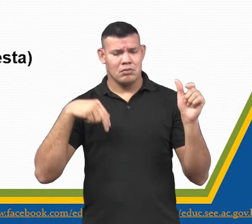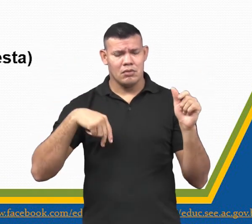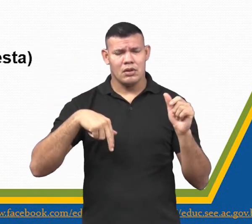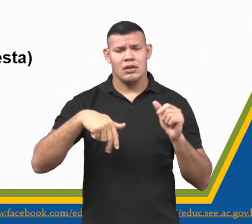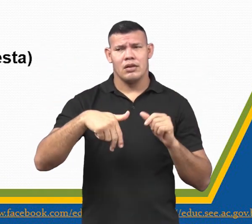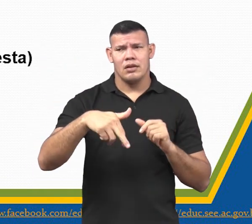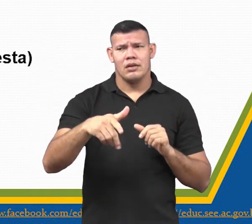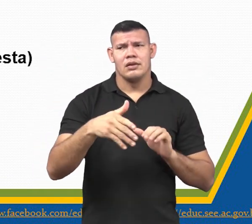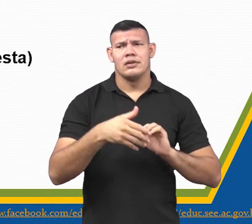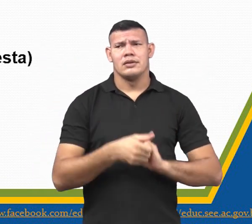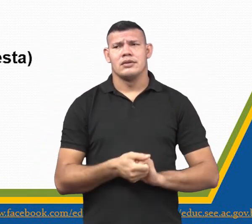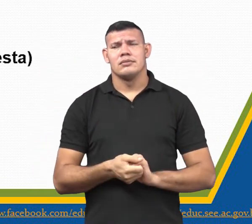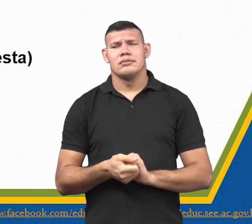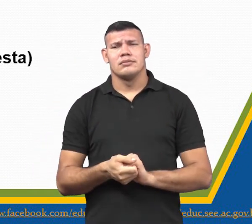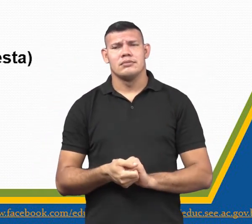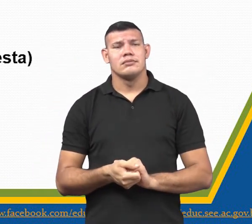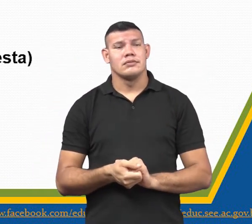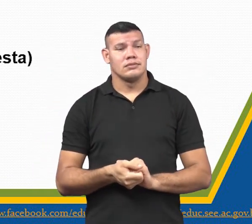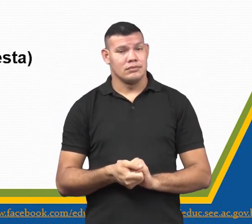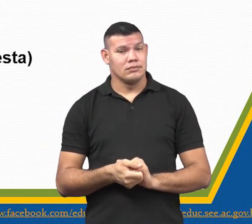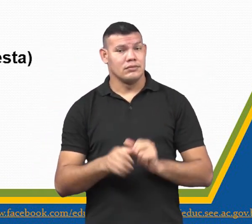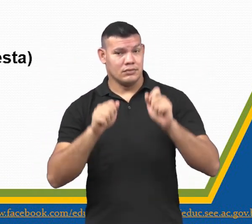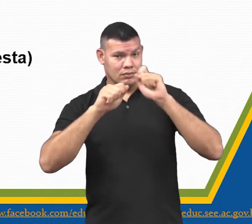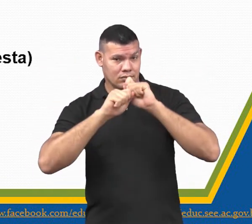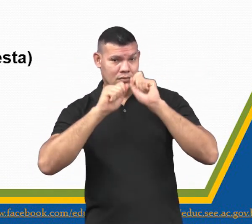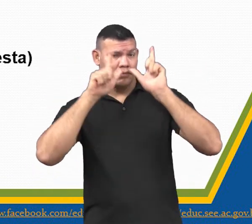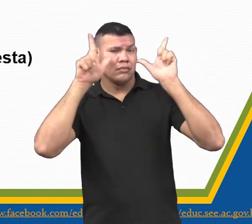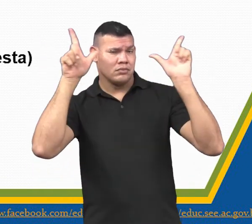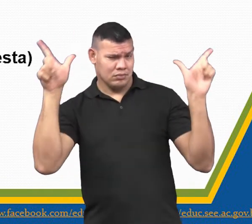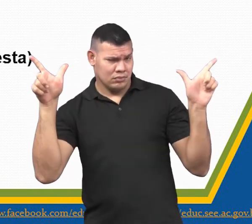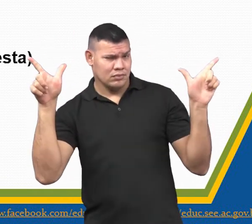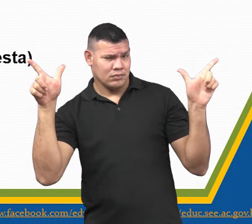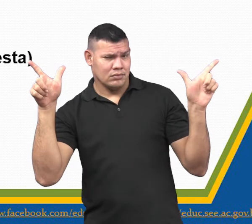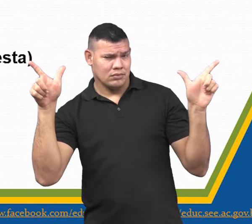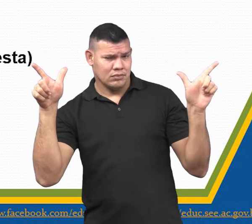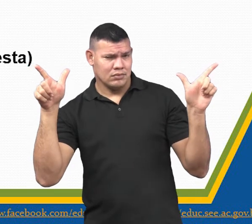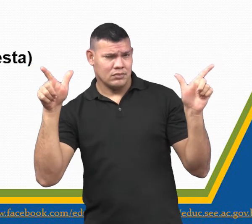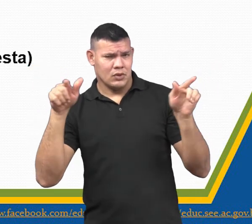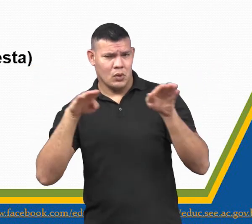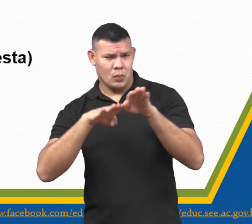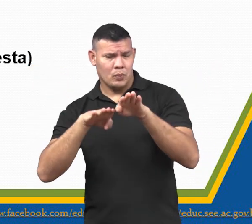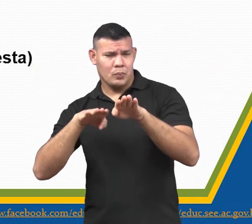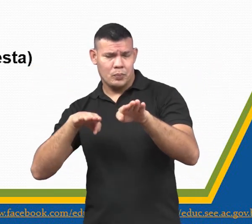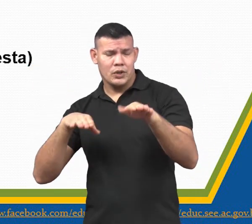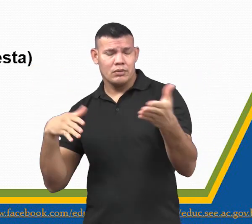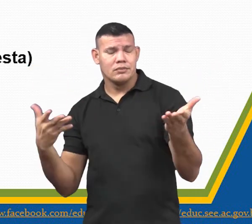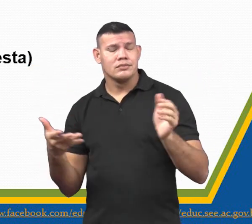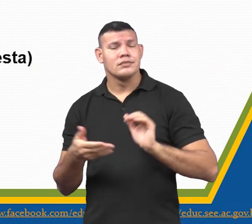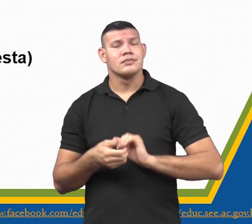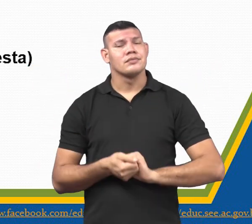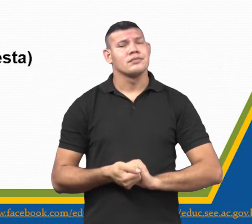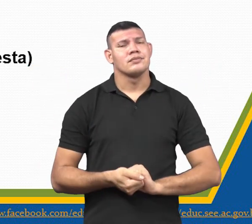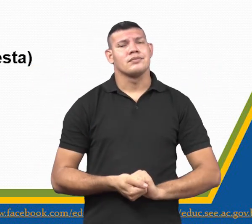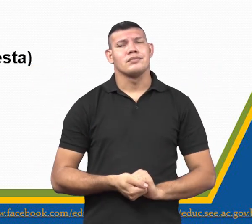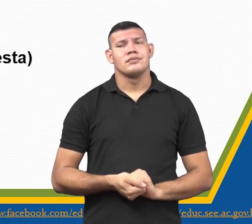que fica melhor? Claro, presta atención a las salidas de los garajes.